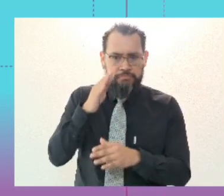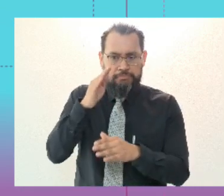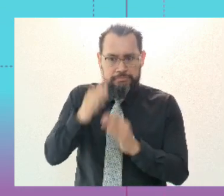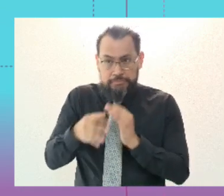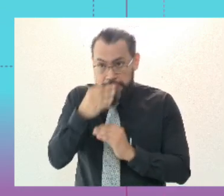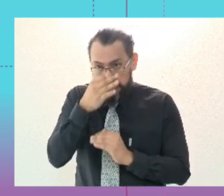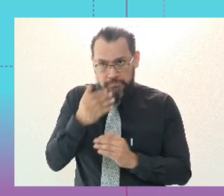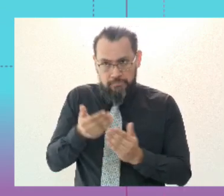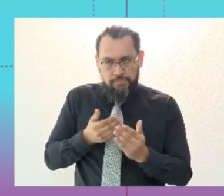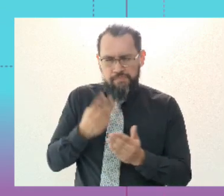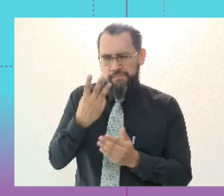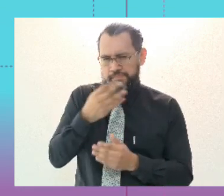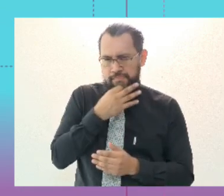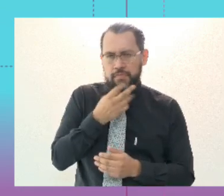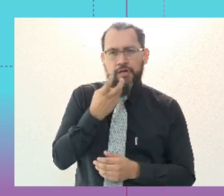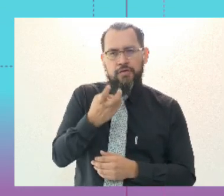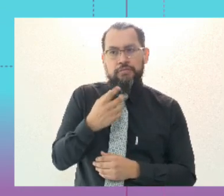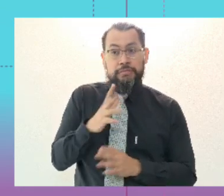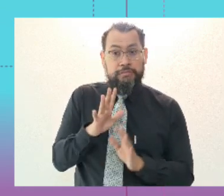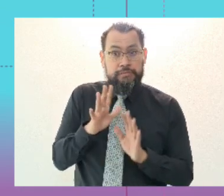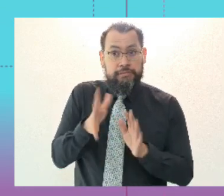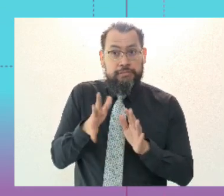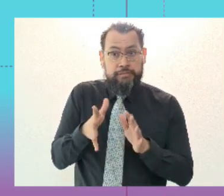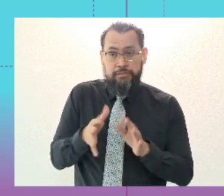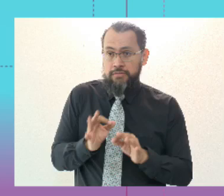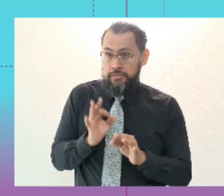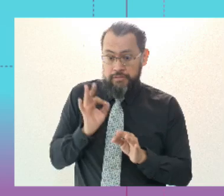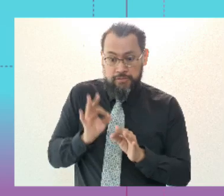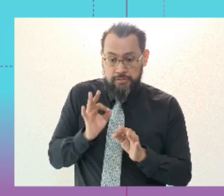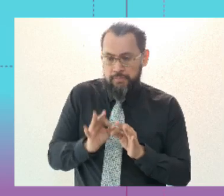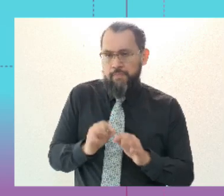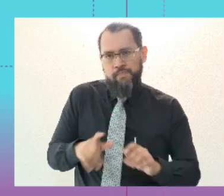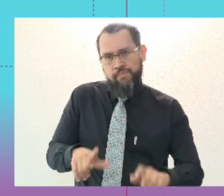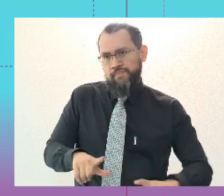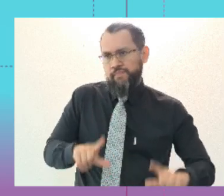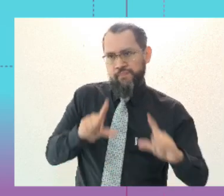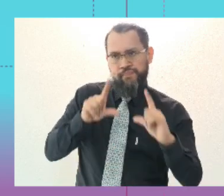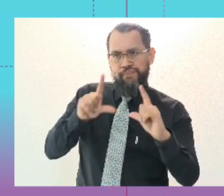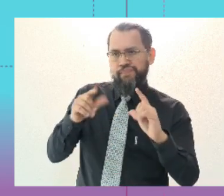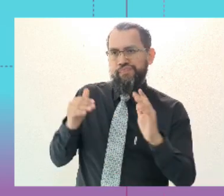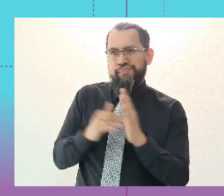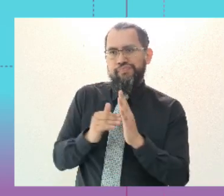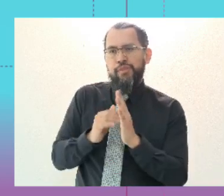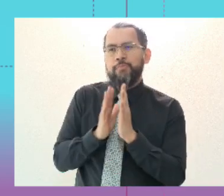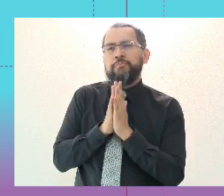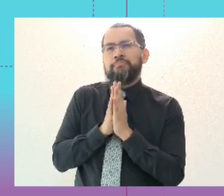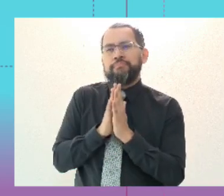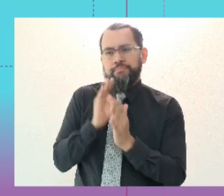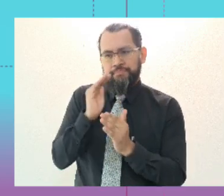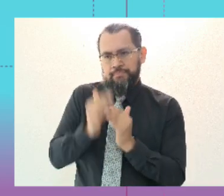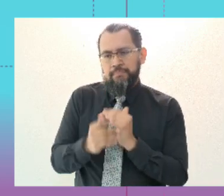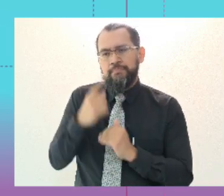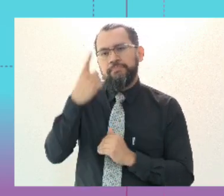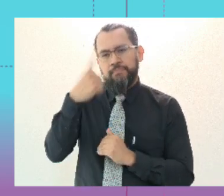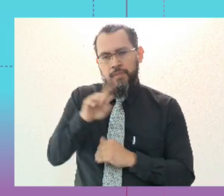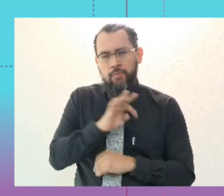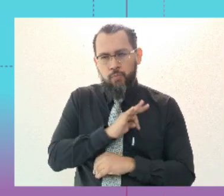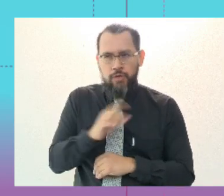la tarjetita y cuando ya estemos llegando, les voy a mostrar una más de concluir, por favor, para que ustedes puedan